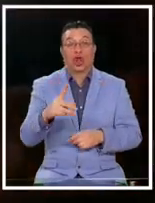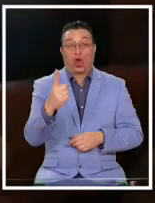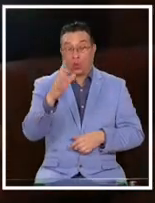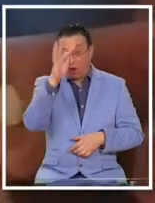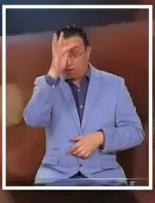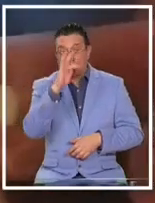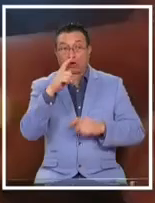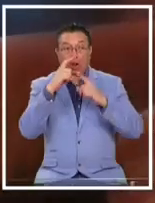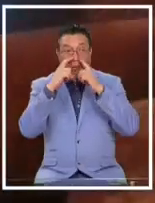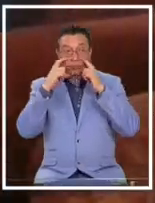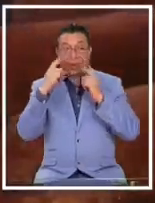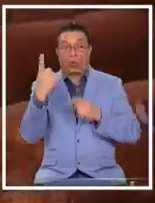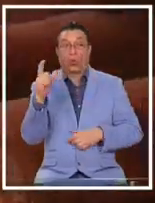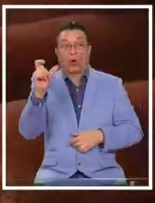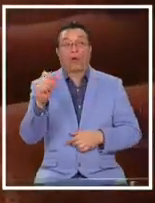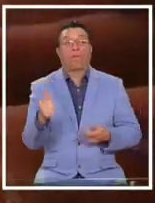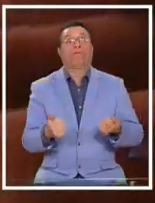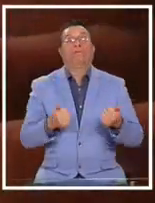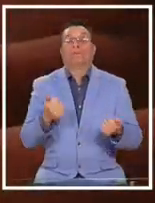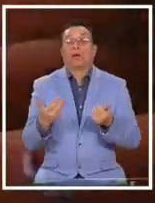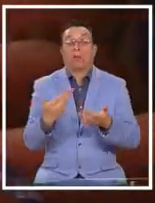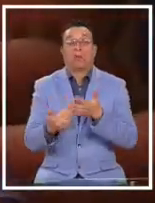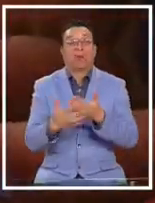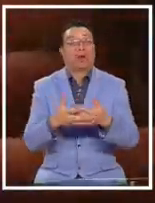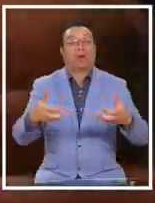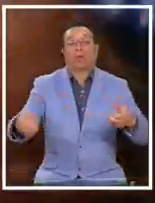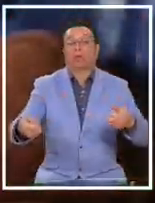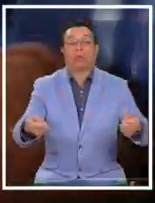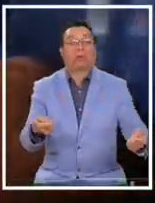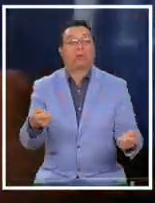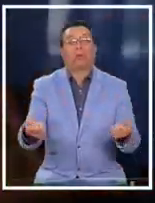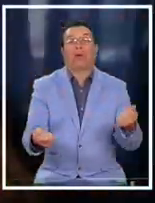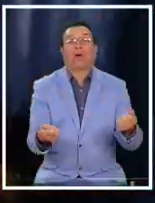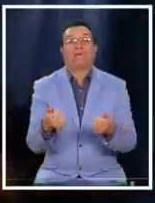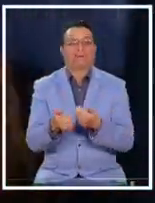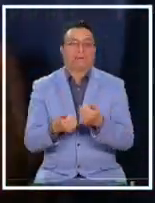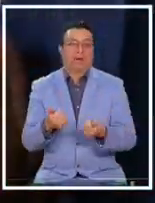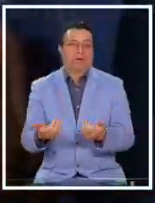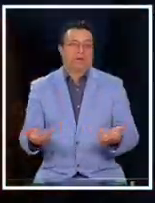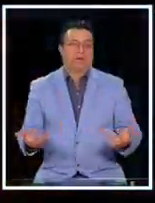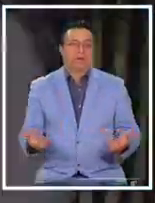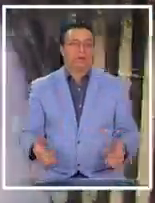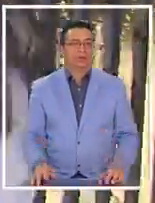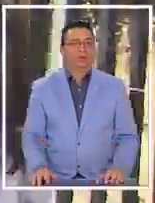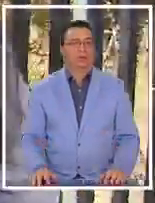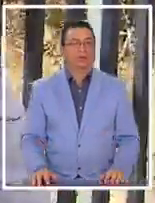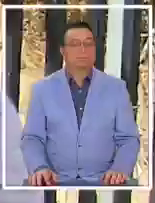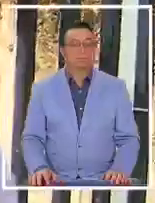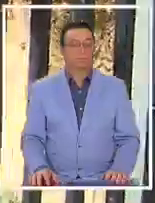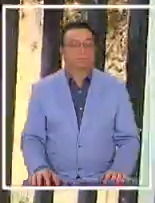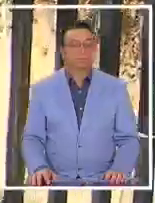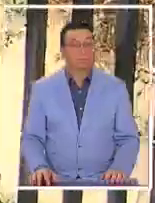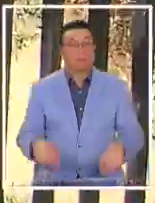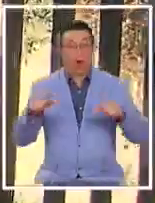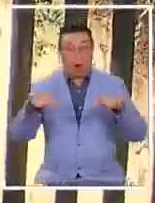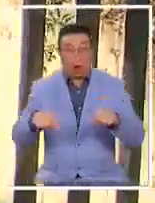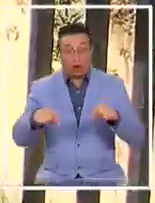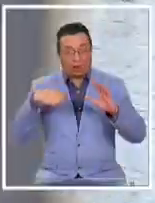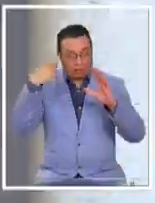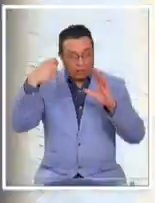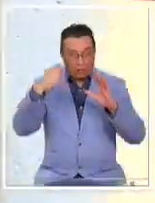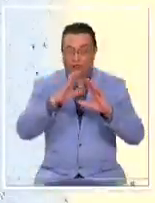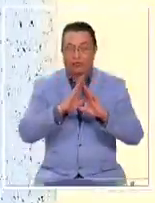funcionaria utilizándola, pero bailando tomada de las manos con algunos de ellos. Hoy ya no hay